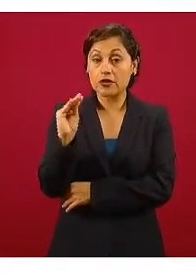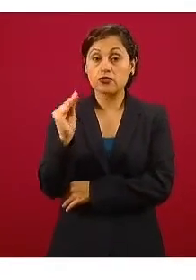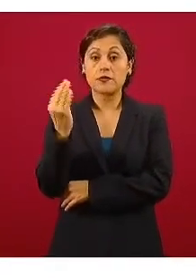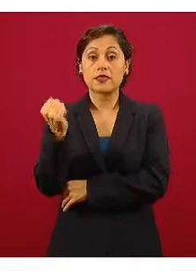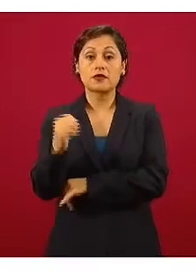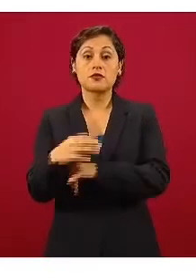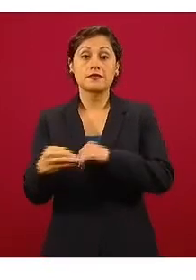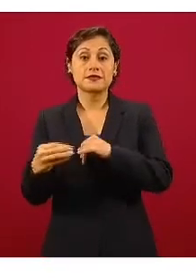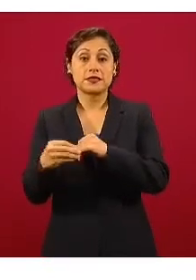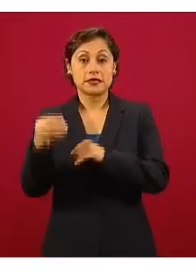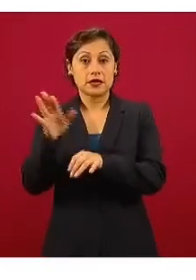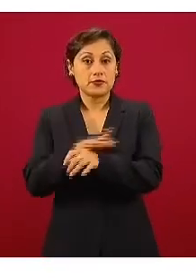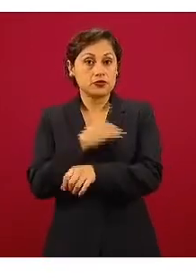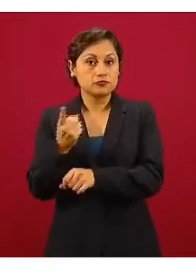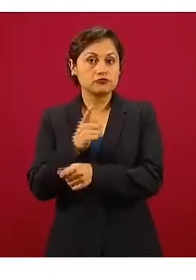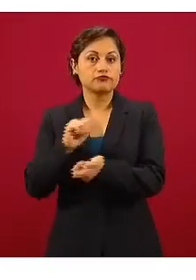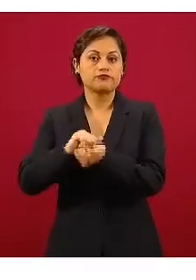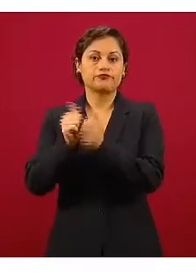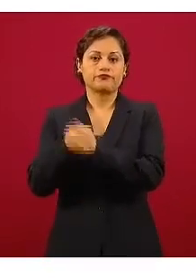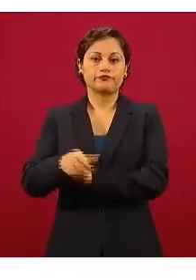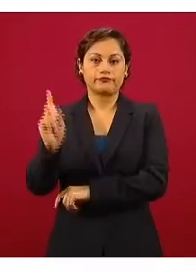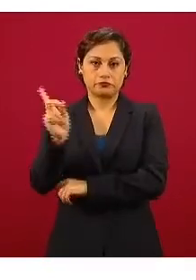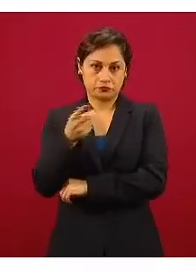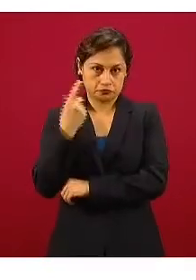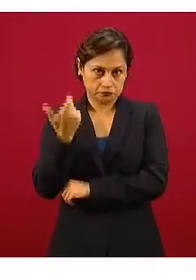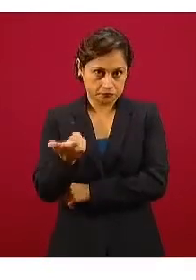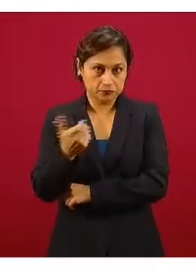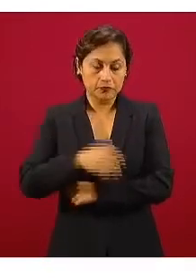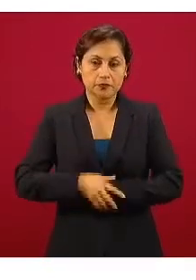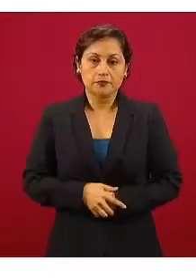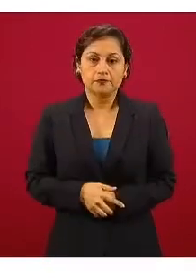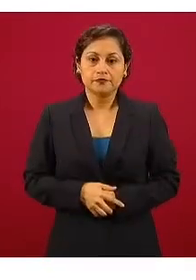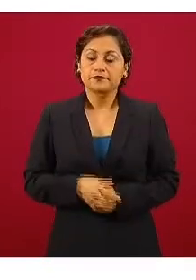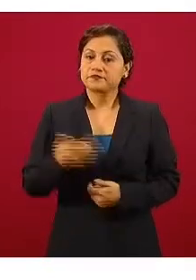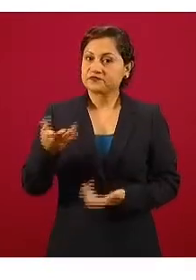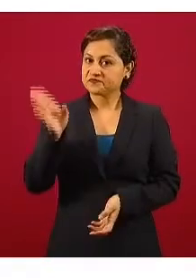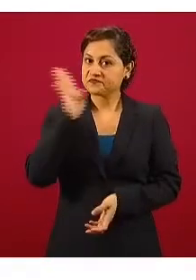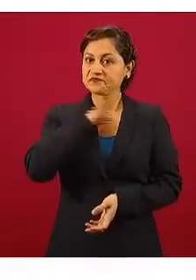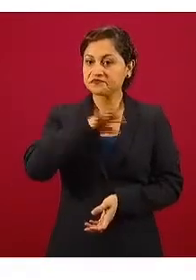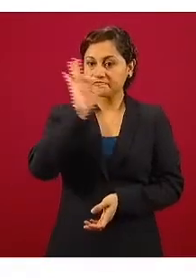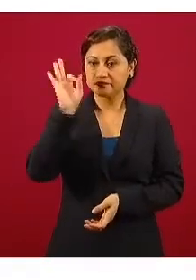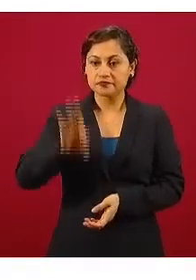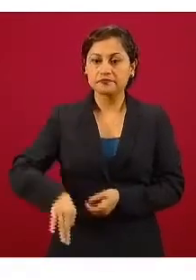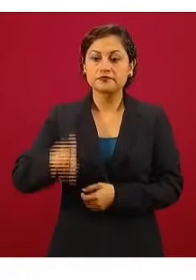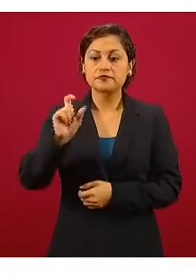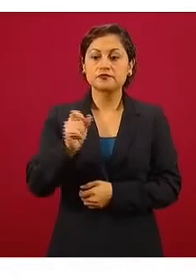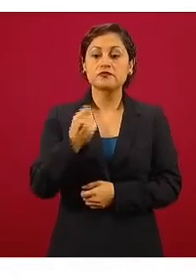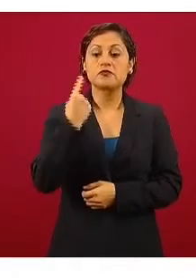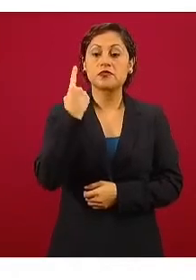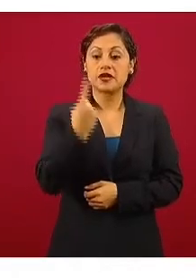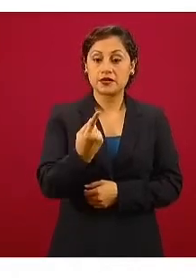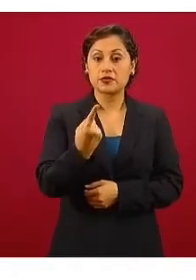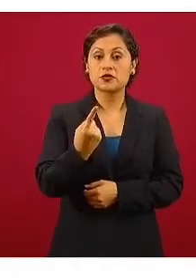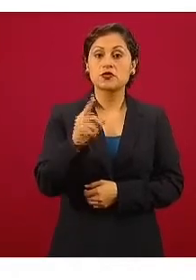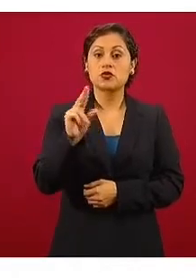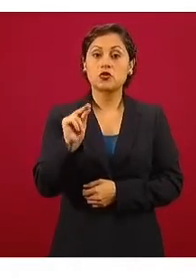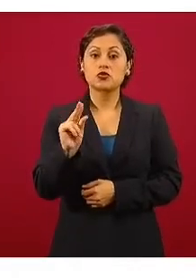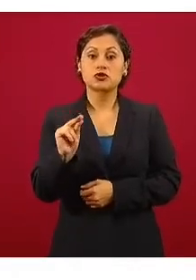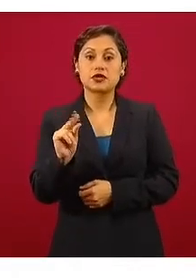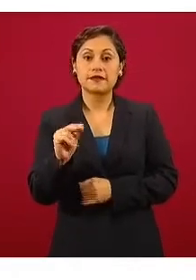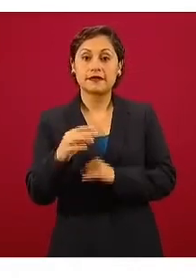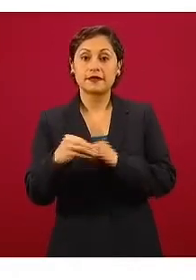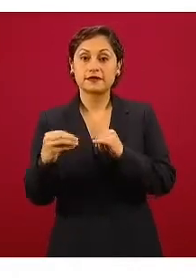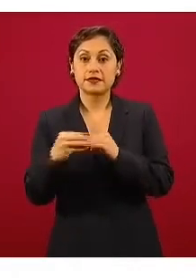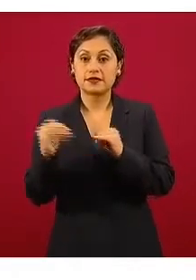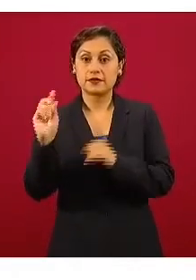9 dólares con 99 centavos de comisión cobra MoneyGram y muy mal promedio, 21 pesos con 80 centavos por